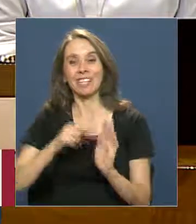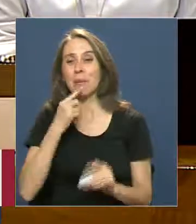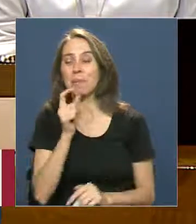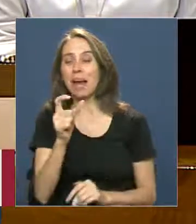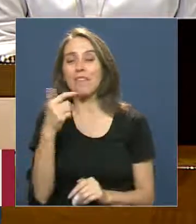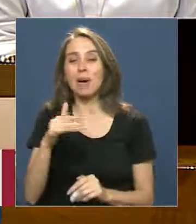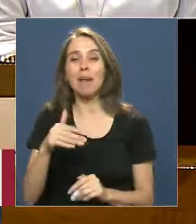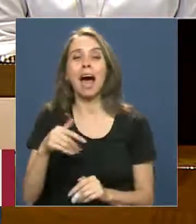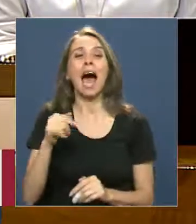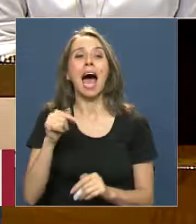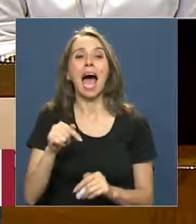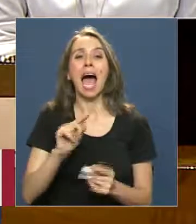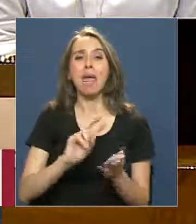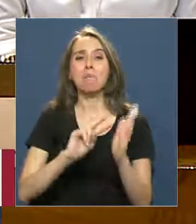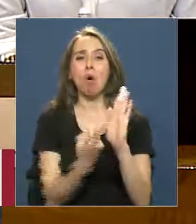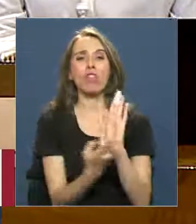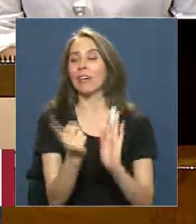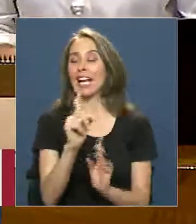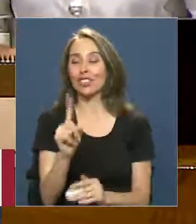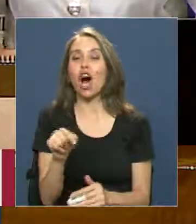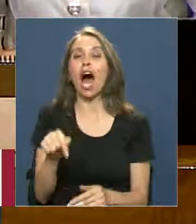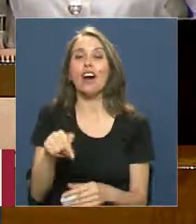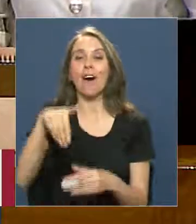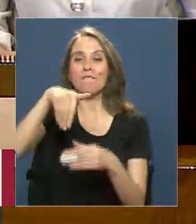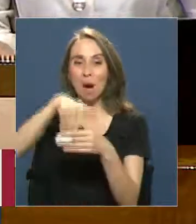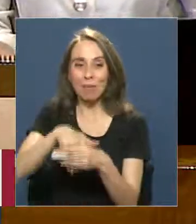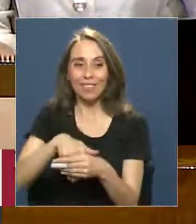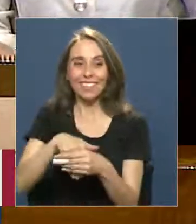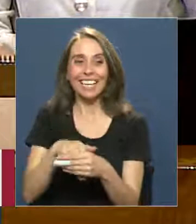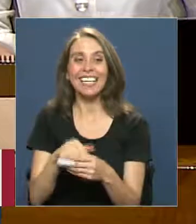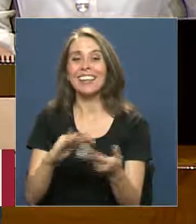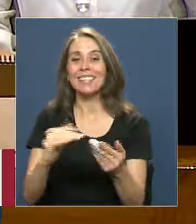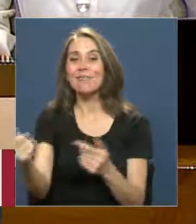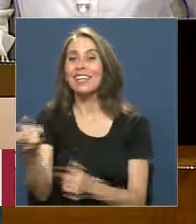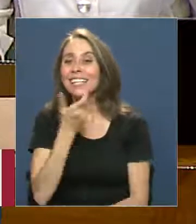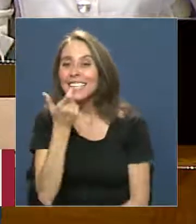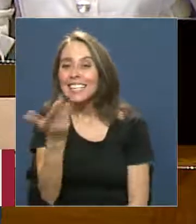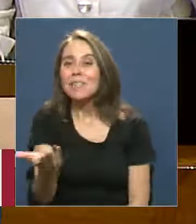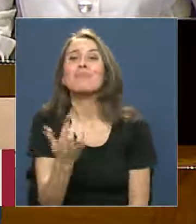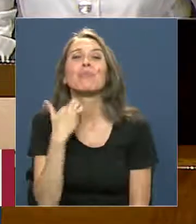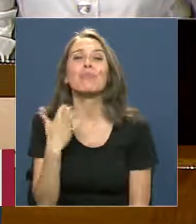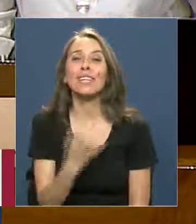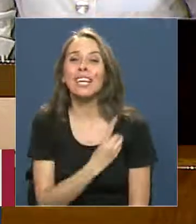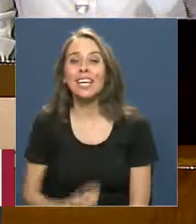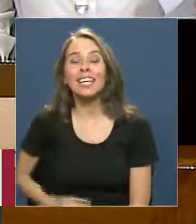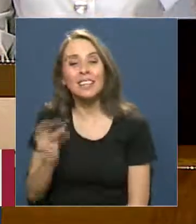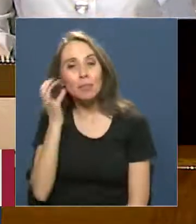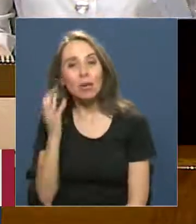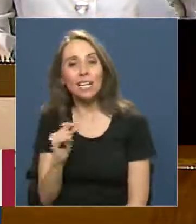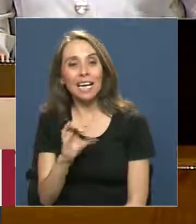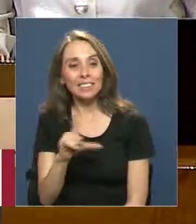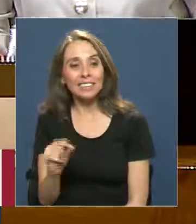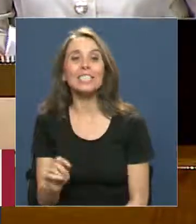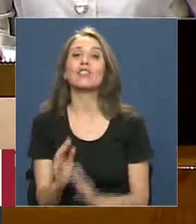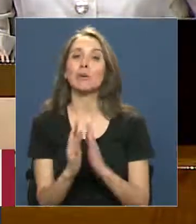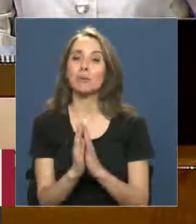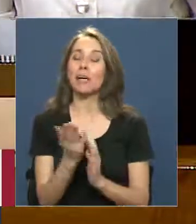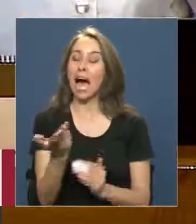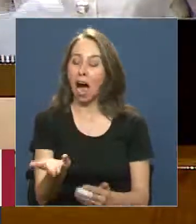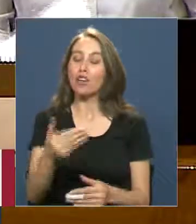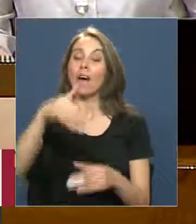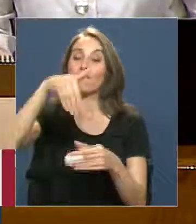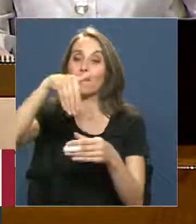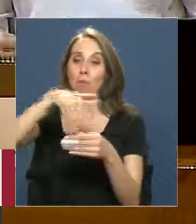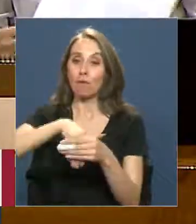En votación, las modificaciones... ¿Por qué se ríe, diputada Castillo, por favor? En votación, las